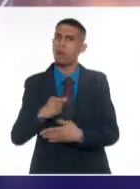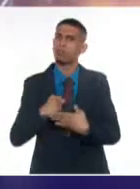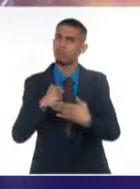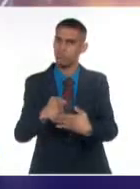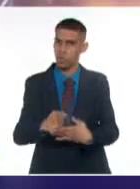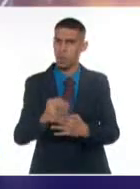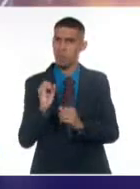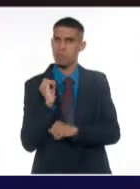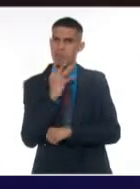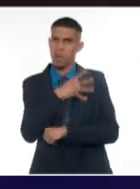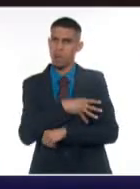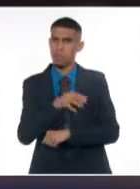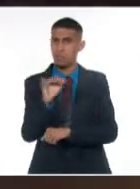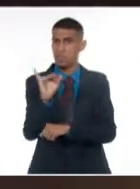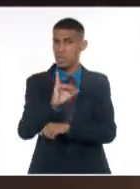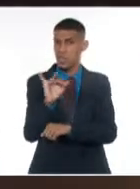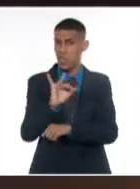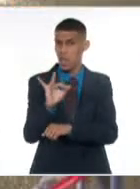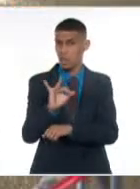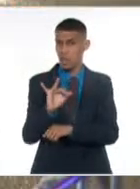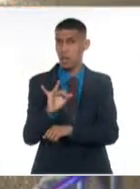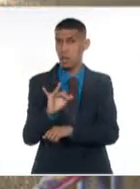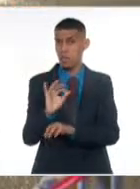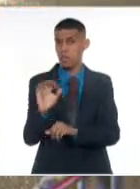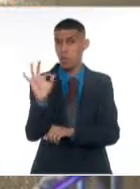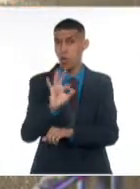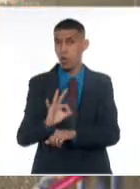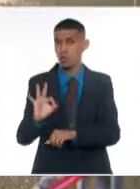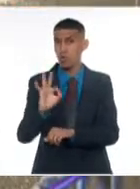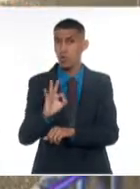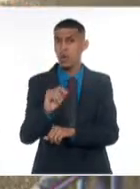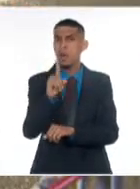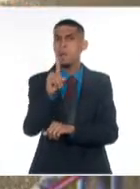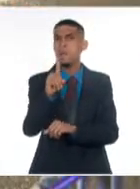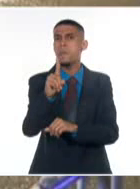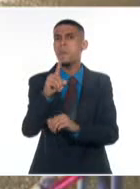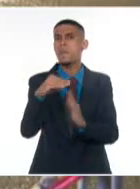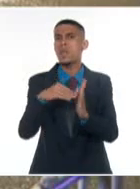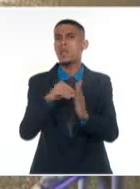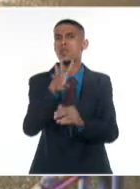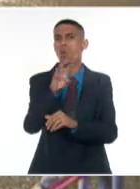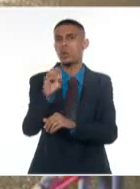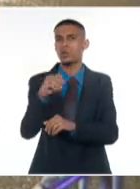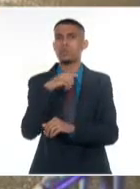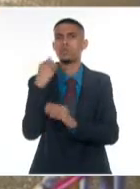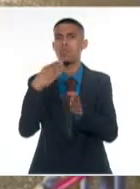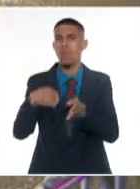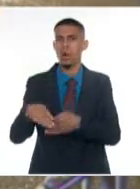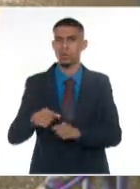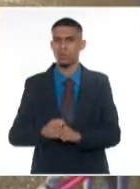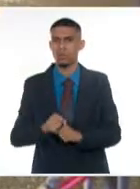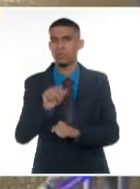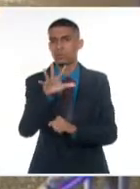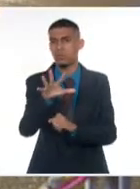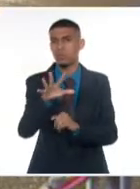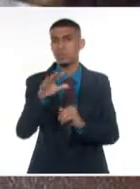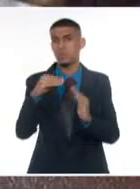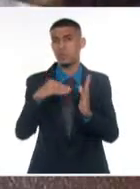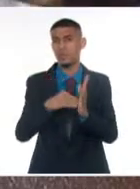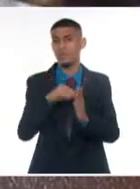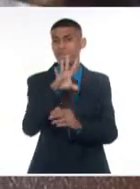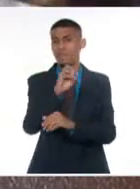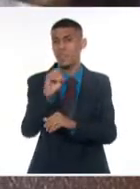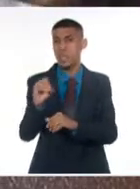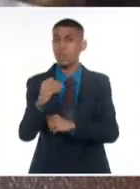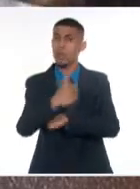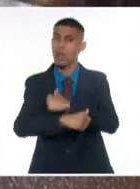Desde el pasado 7 de octubre, la escalada del conflicto suma unos 1.400 muertos y cerca de 5.500 heridos israelíes. Más